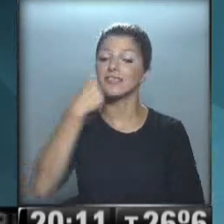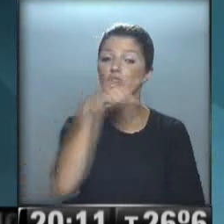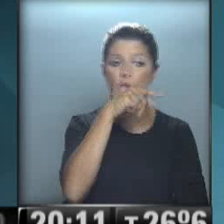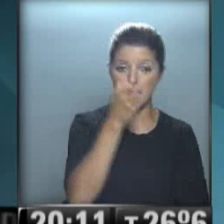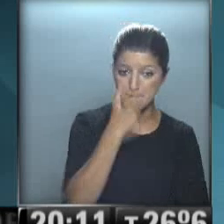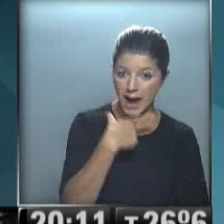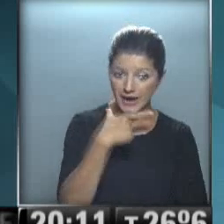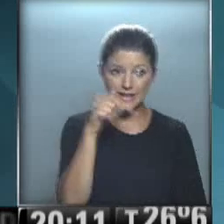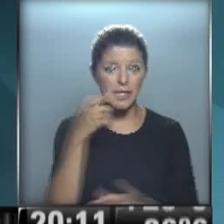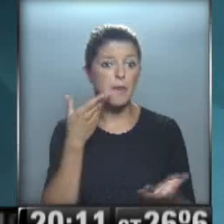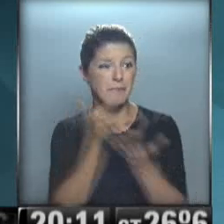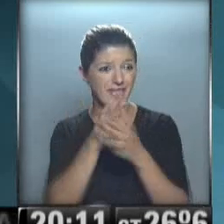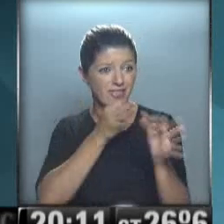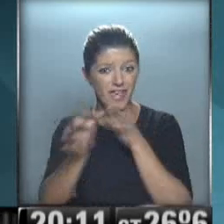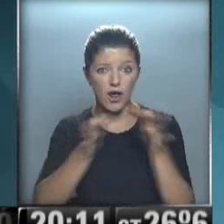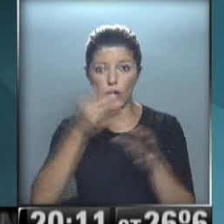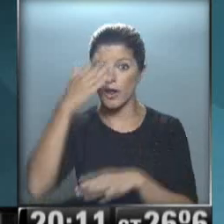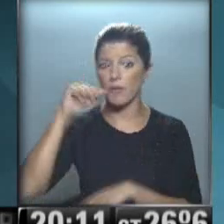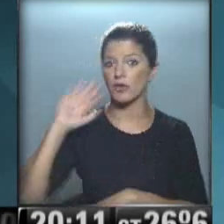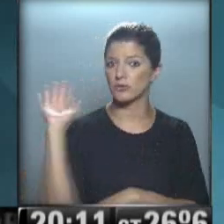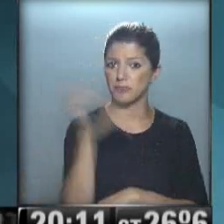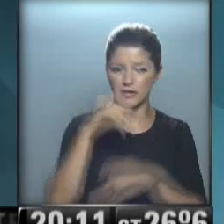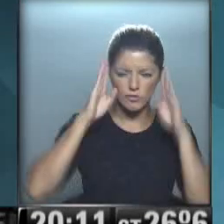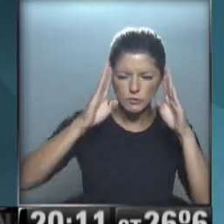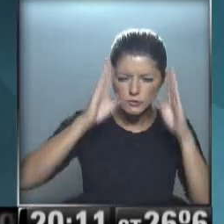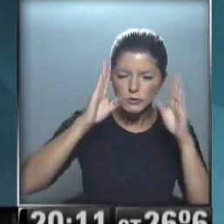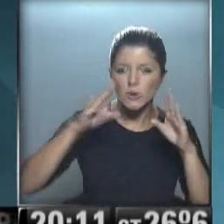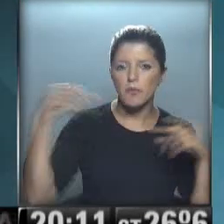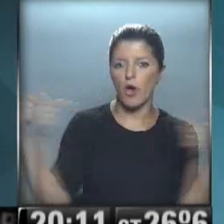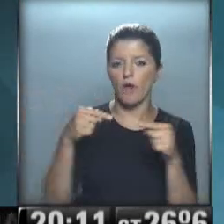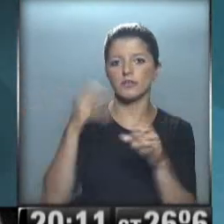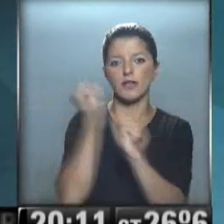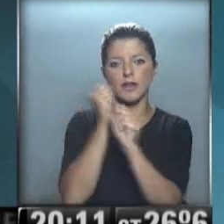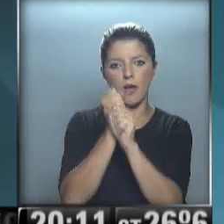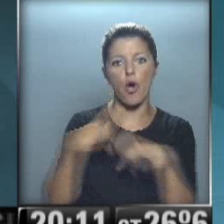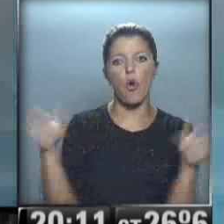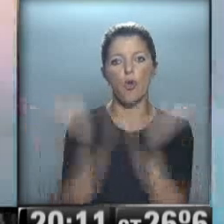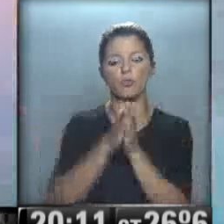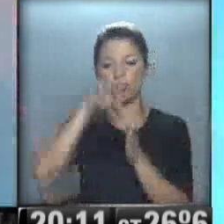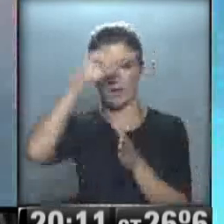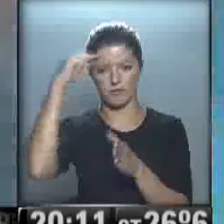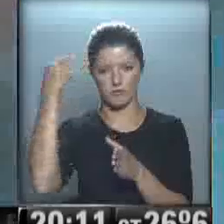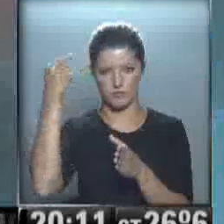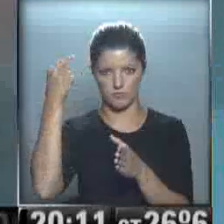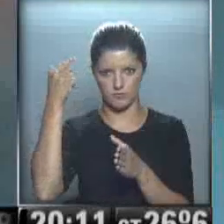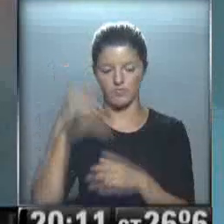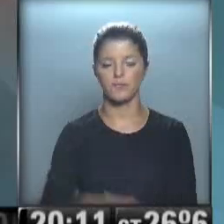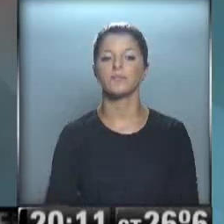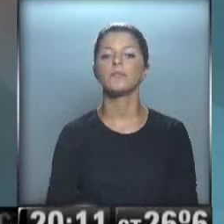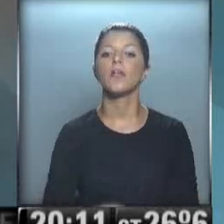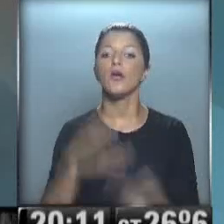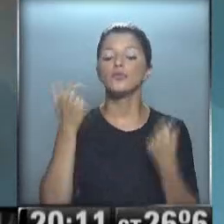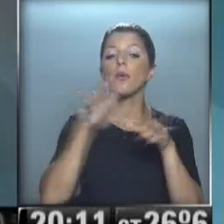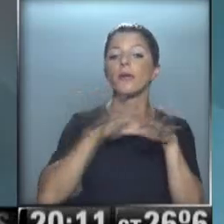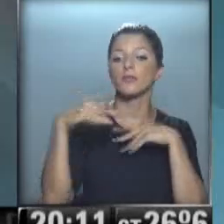porteño pide diálogo, pero hace todo lo posible para impedir el trabajo conjunto con la nación. Bienes de